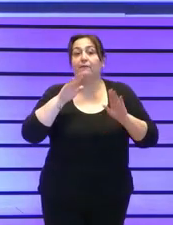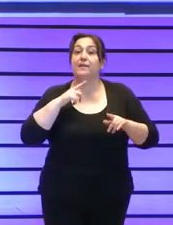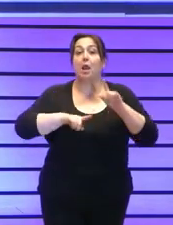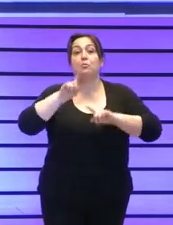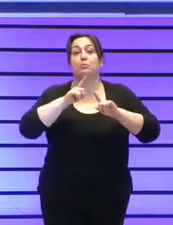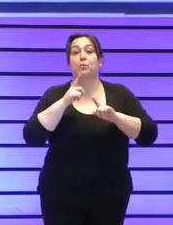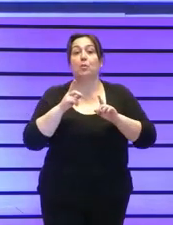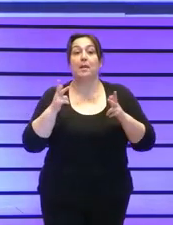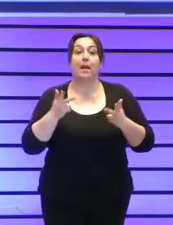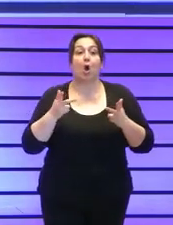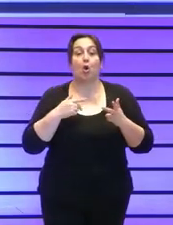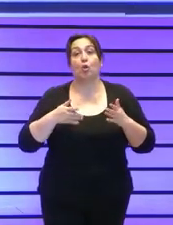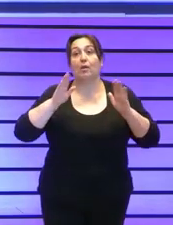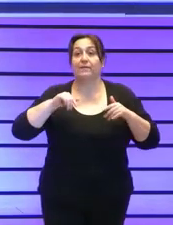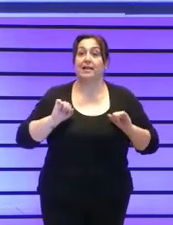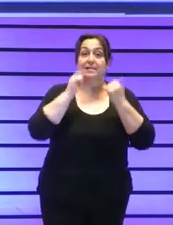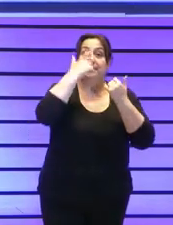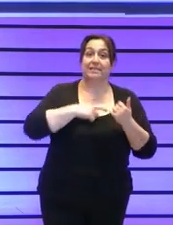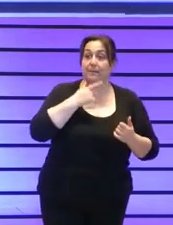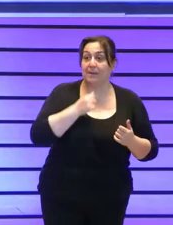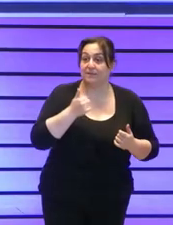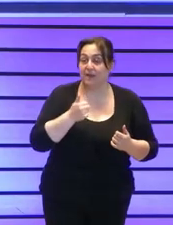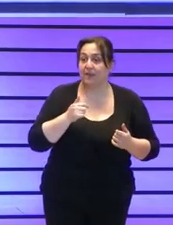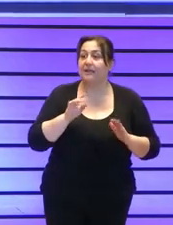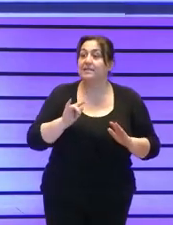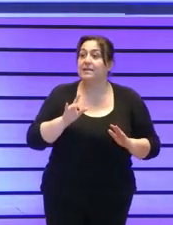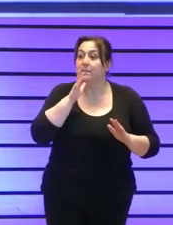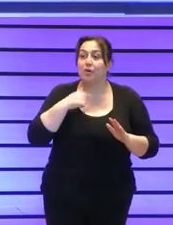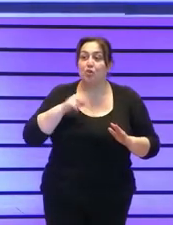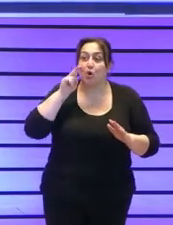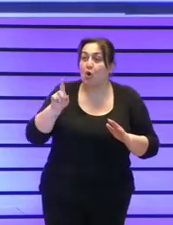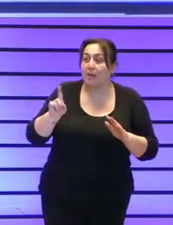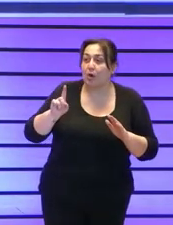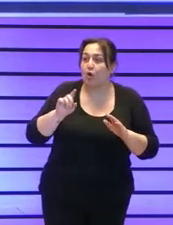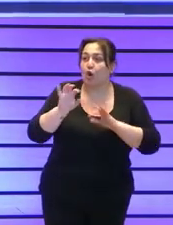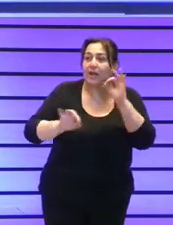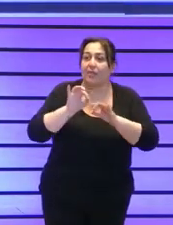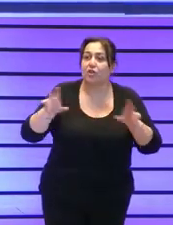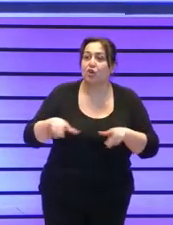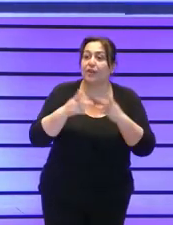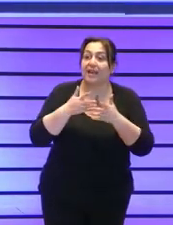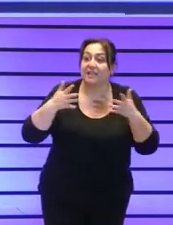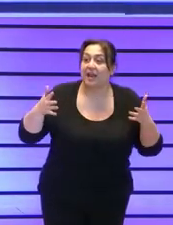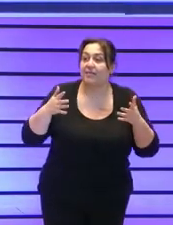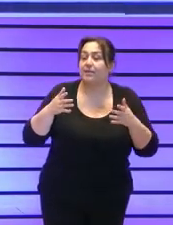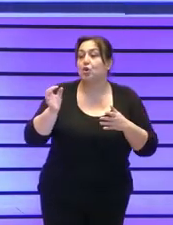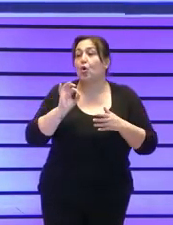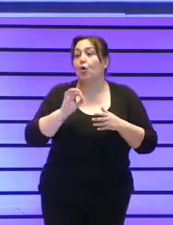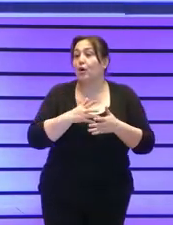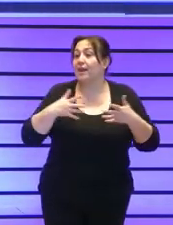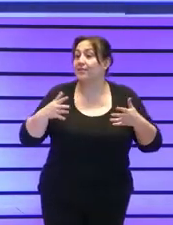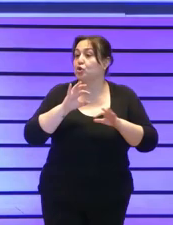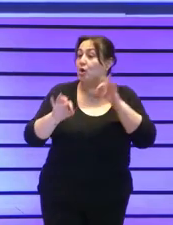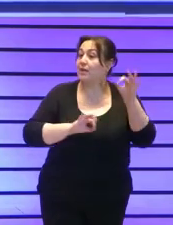problemas del cambio climático, ¿no? Pero yo no veo a grandes organizaciones sociales y grandes